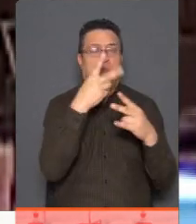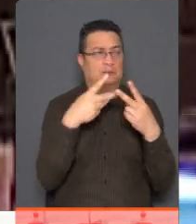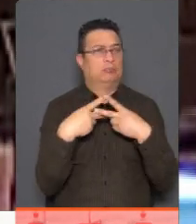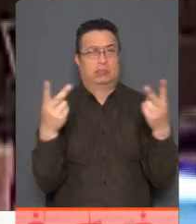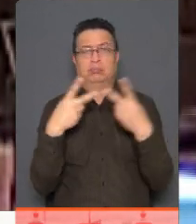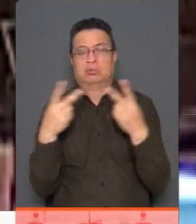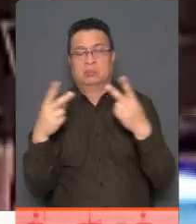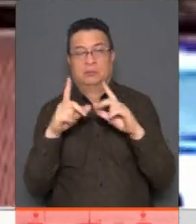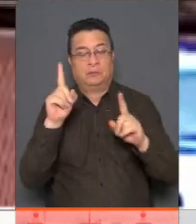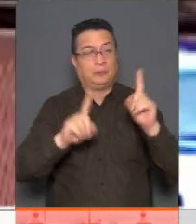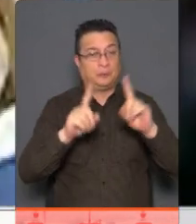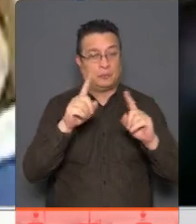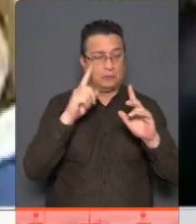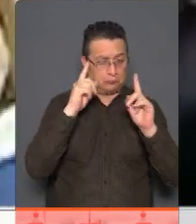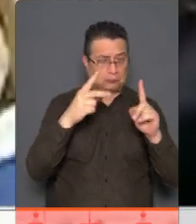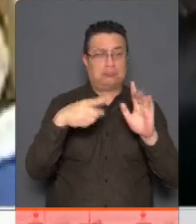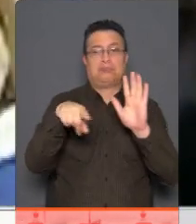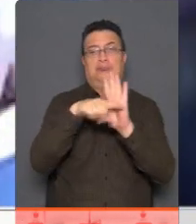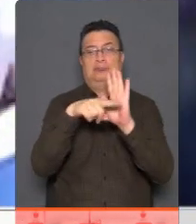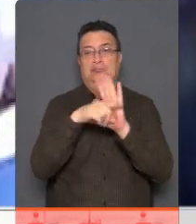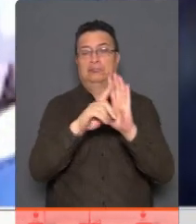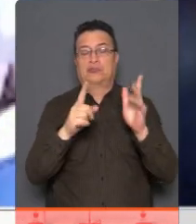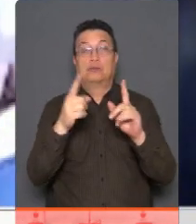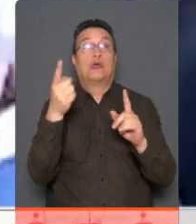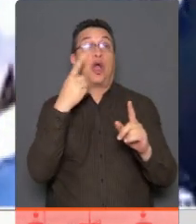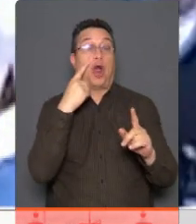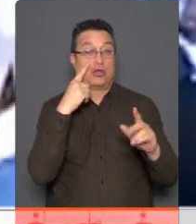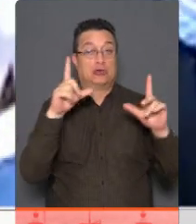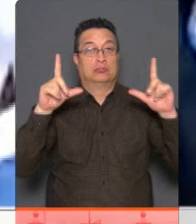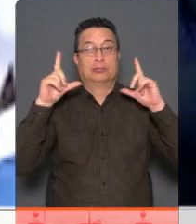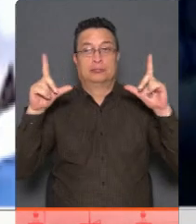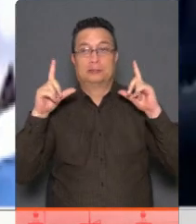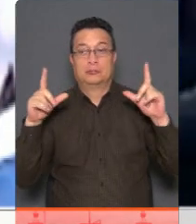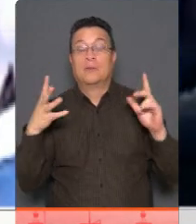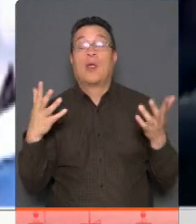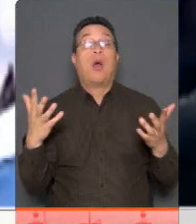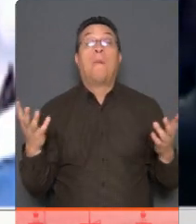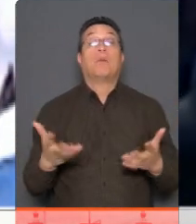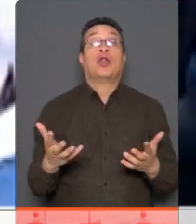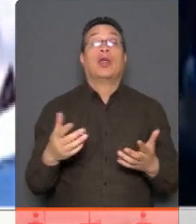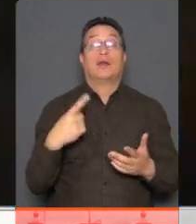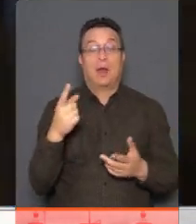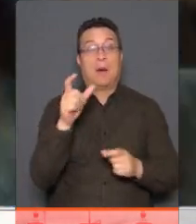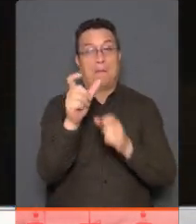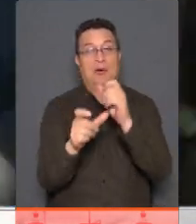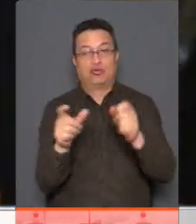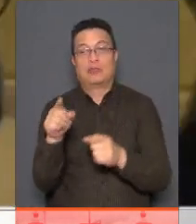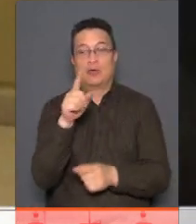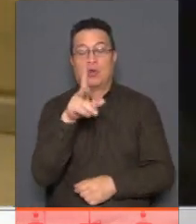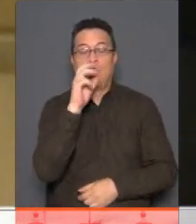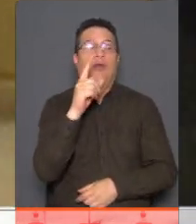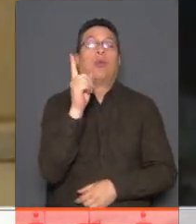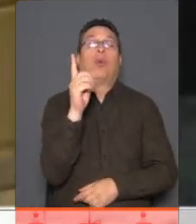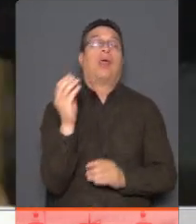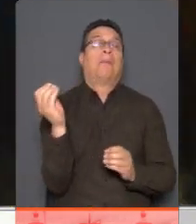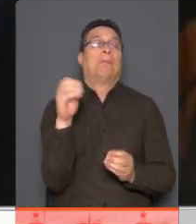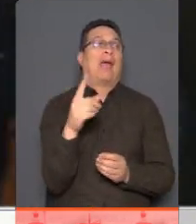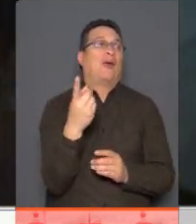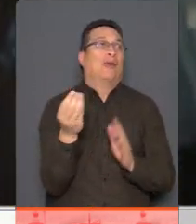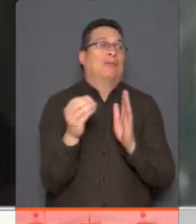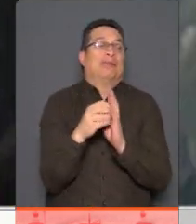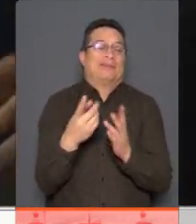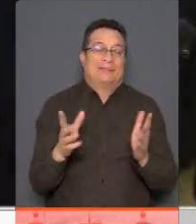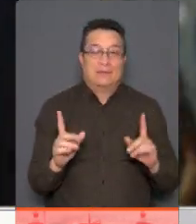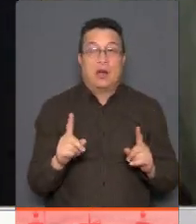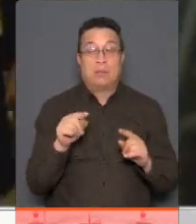lo evalúan tan negativamente el hecho de ser conocido, porque al final hay un público que dice, no, esto es una anécdota. Pero poco a poco esto